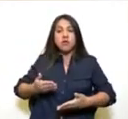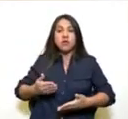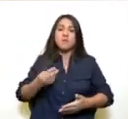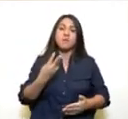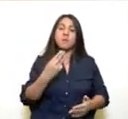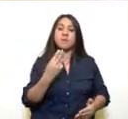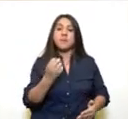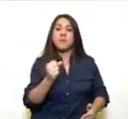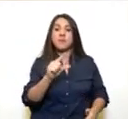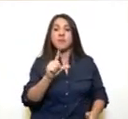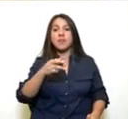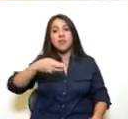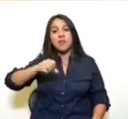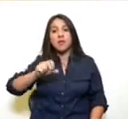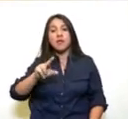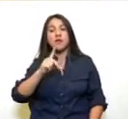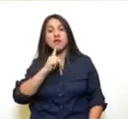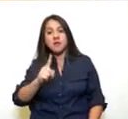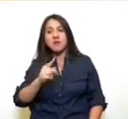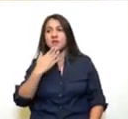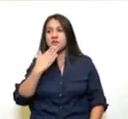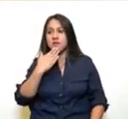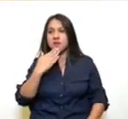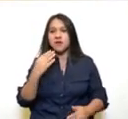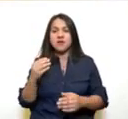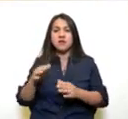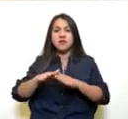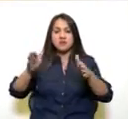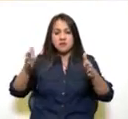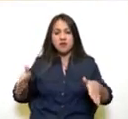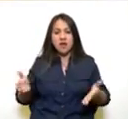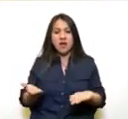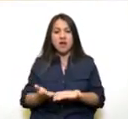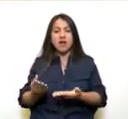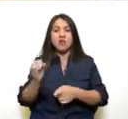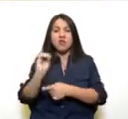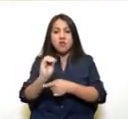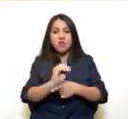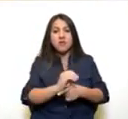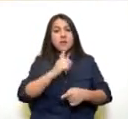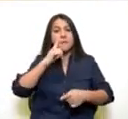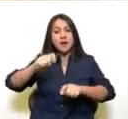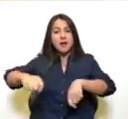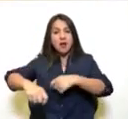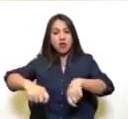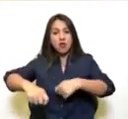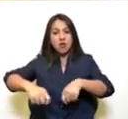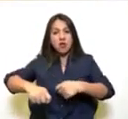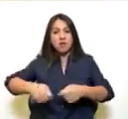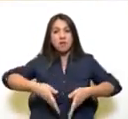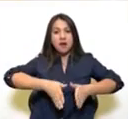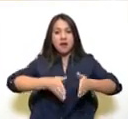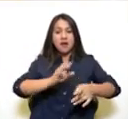goldman que nos ha llevado cajas de mercadería para la ollas comunes